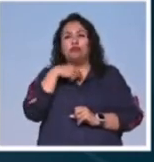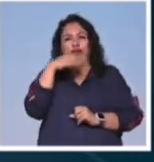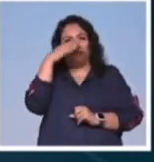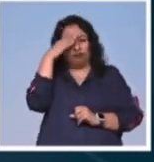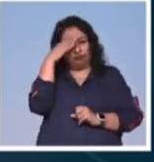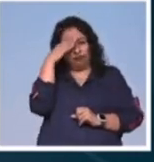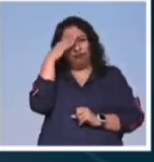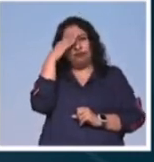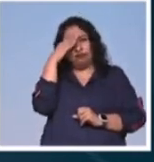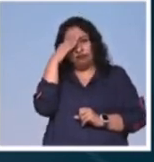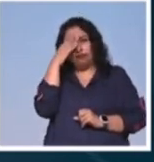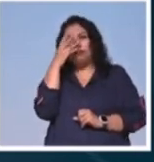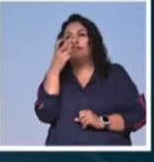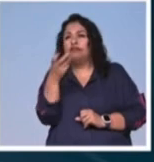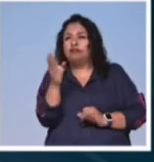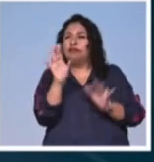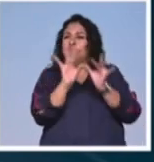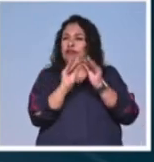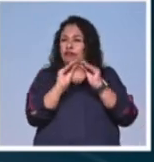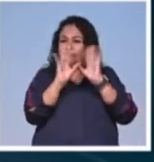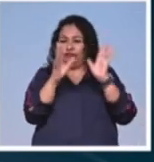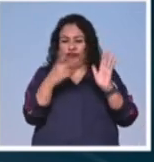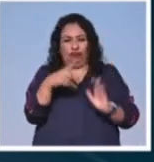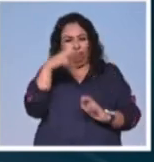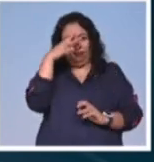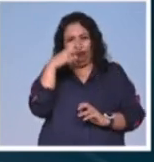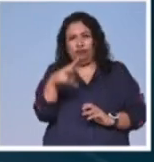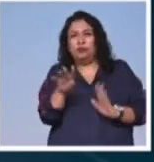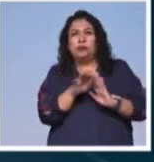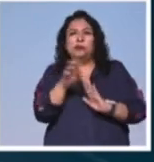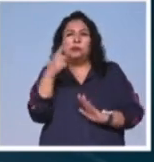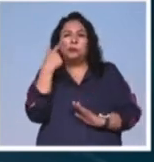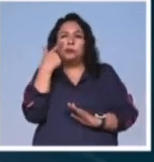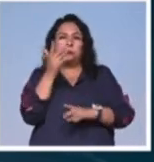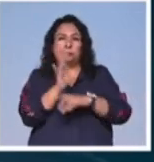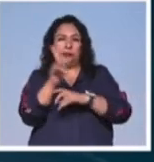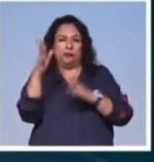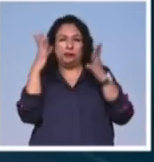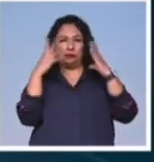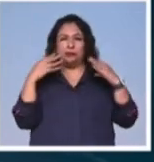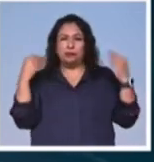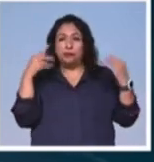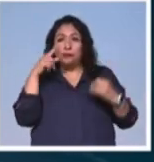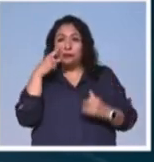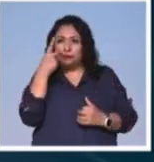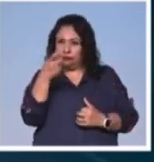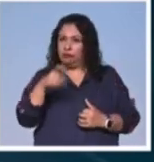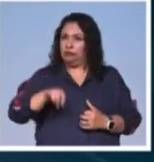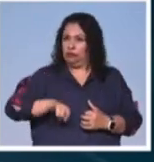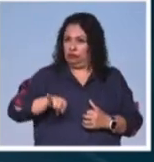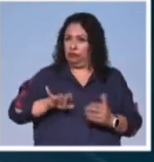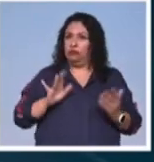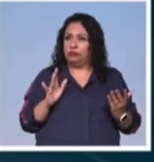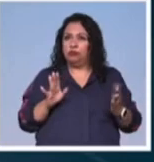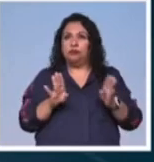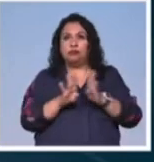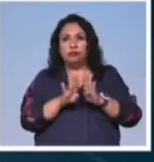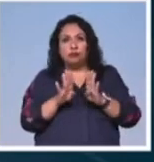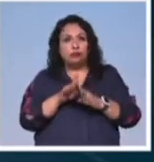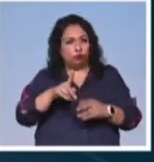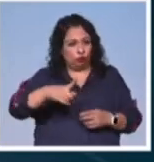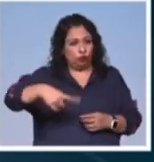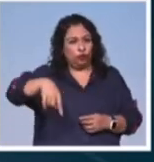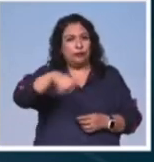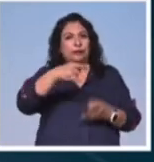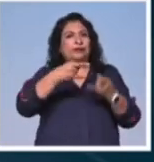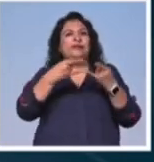algo que nos describe muy bien a los mexicanos. Por ejemplo, cuando veían esta película en Holanda, eso llamaba mucho la atención, el cómo a